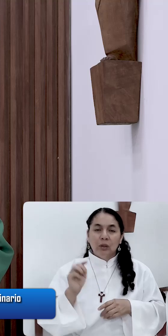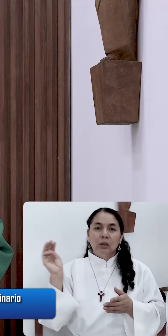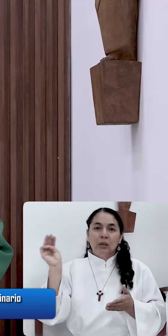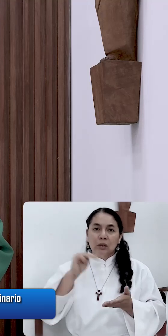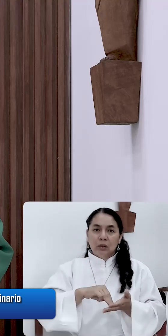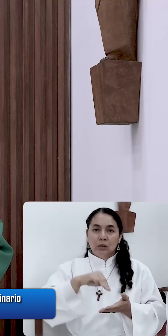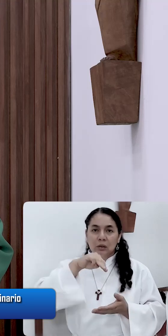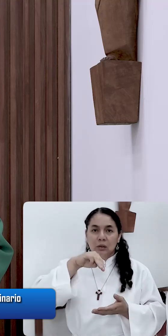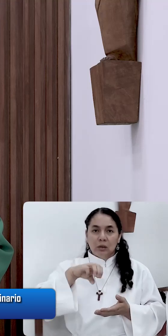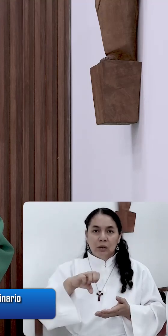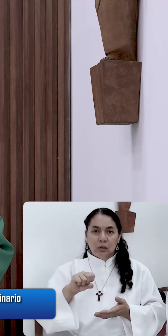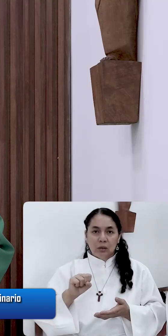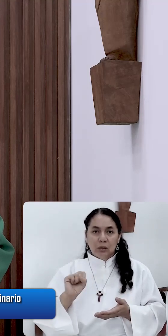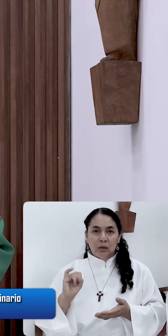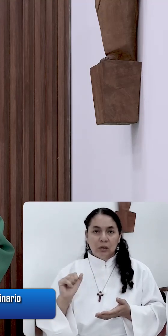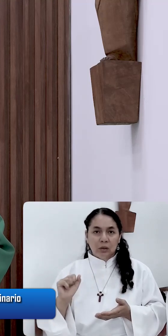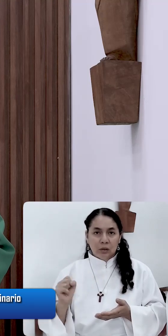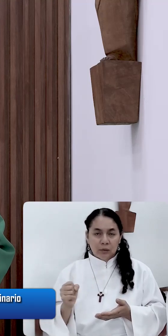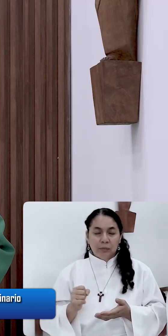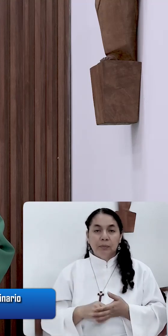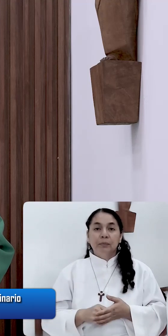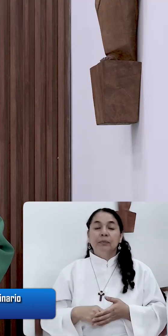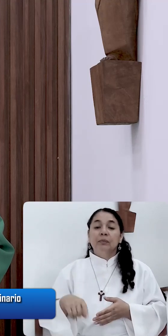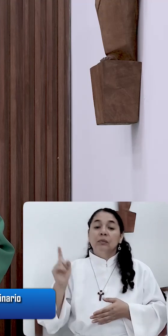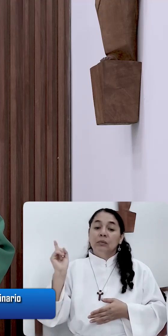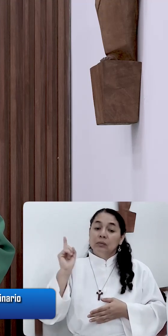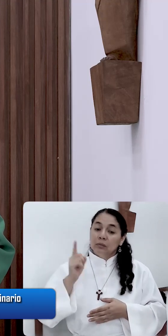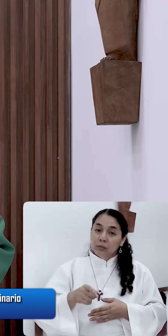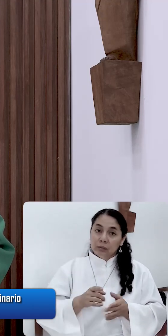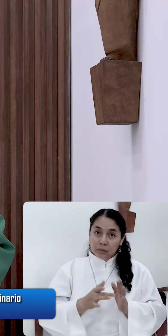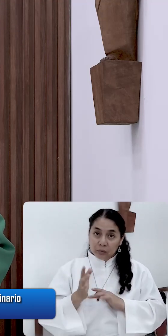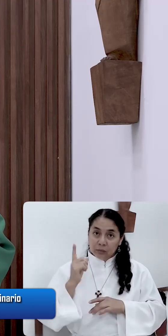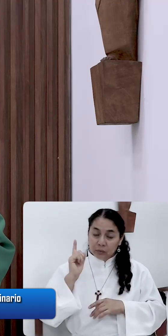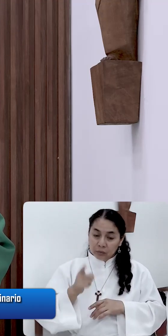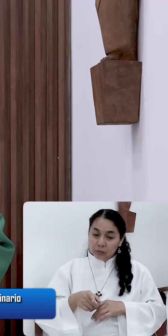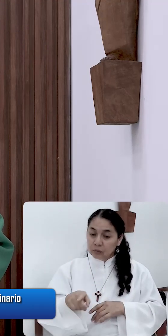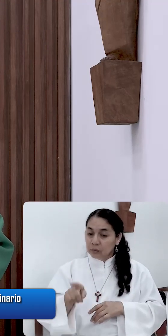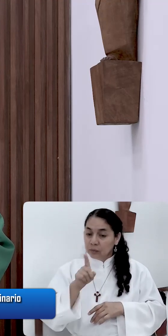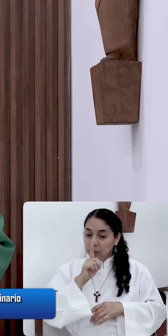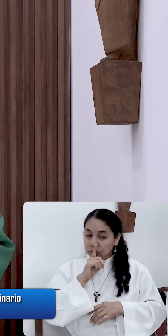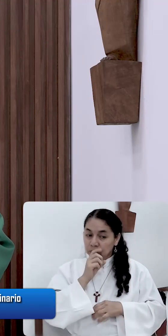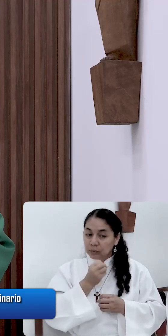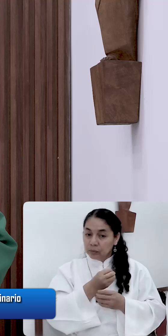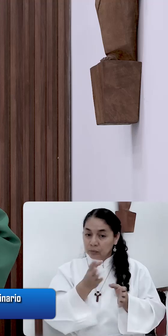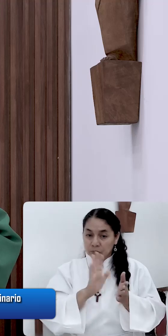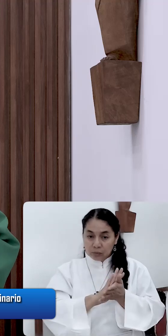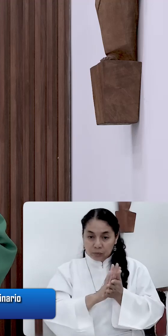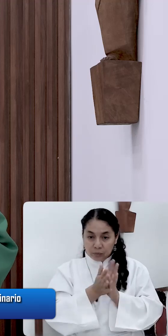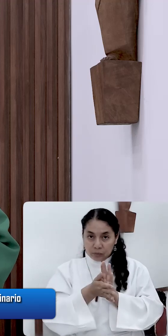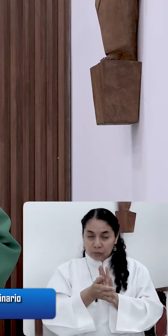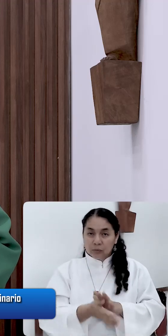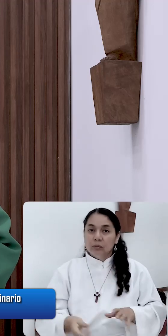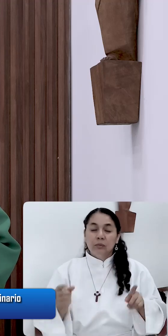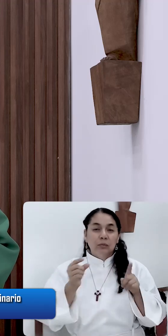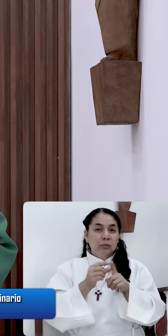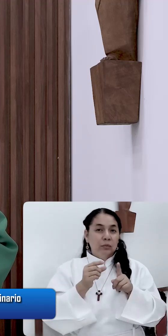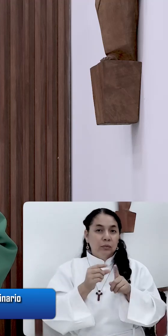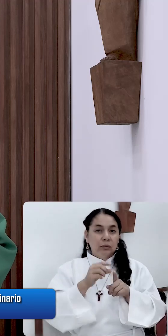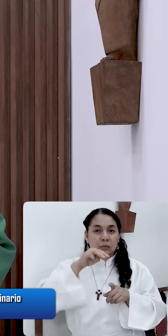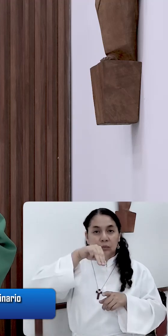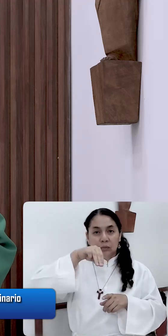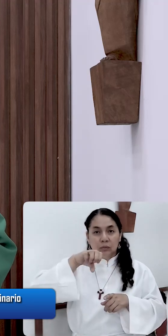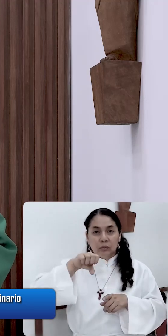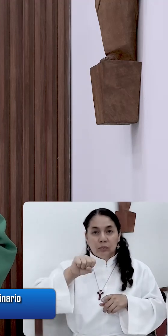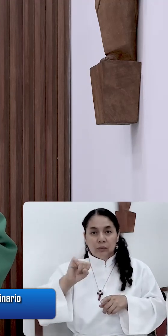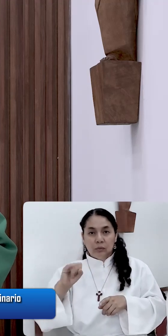Mesías. Y él les ordena que no se lo dijeran a nadie. De hecho, la palabra Mesías